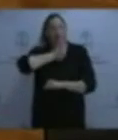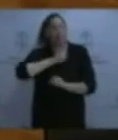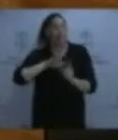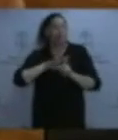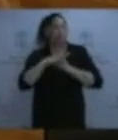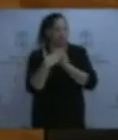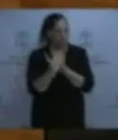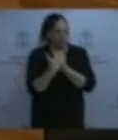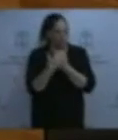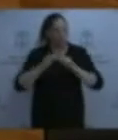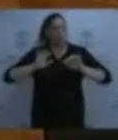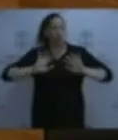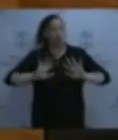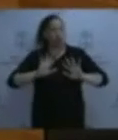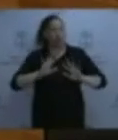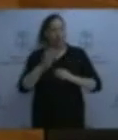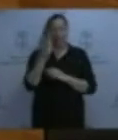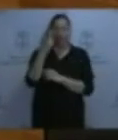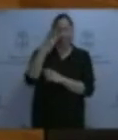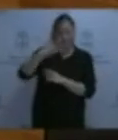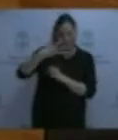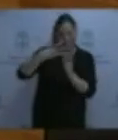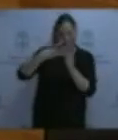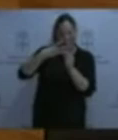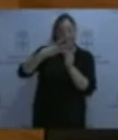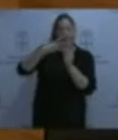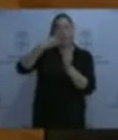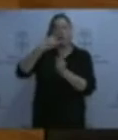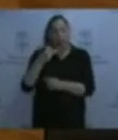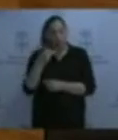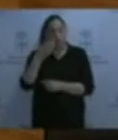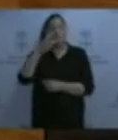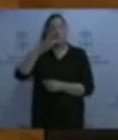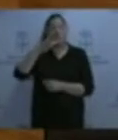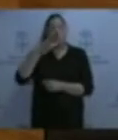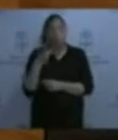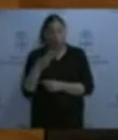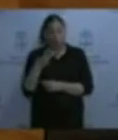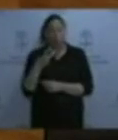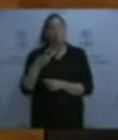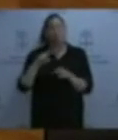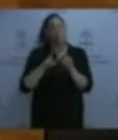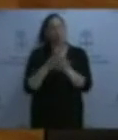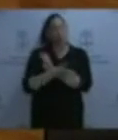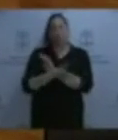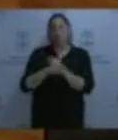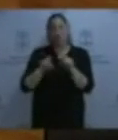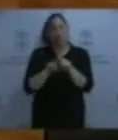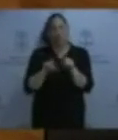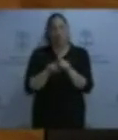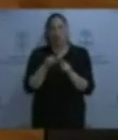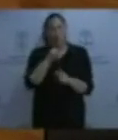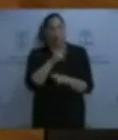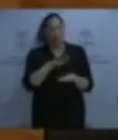ahora, pues que falten dos, entra el agua hasta el sótano, como comprenderá. Cuestión que, insisto, no lle culpa suya,